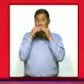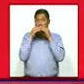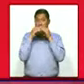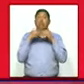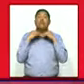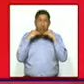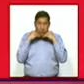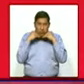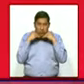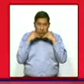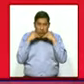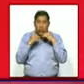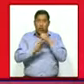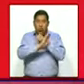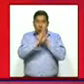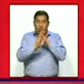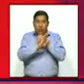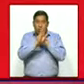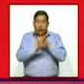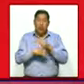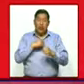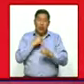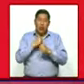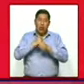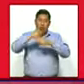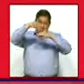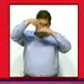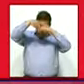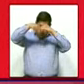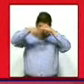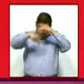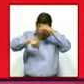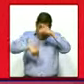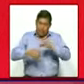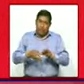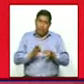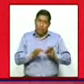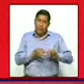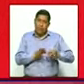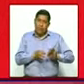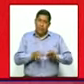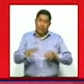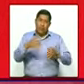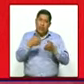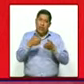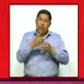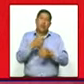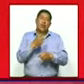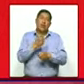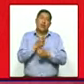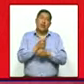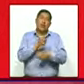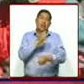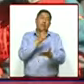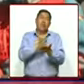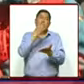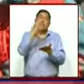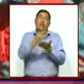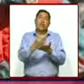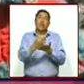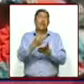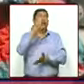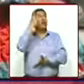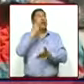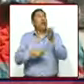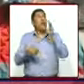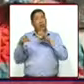hicieron vigilia para resguardar los trabajos que se están realizando en el embovedado, allí por donde está el templo de San Francisco. ¿Qué van a